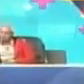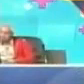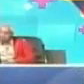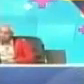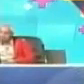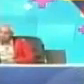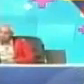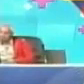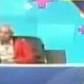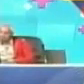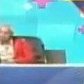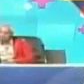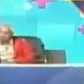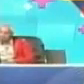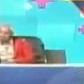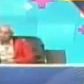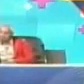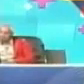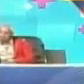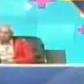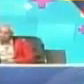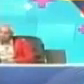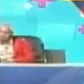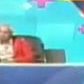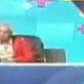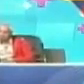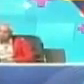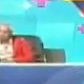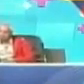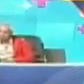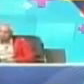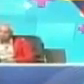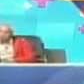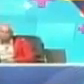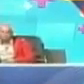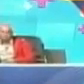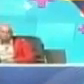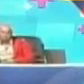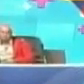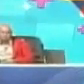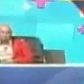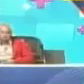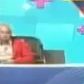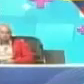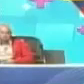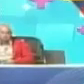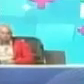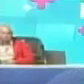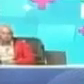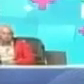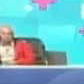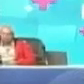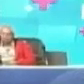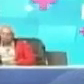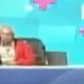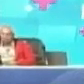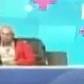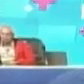ser astronauta. ¿Ah? ¿Cómo te llamas tú? Mi nombre es Valeria Zambrano.